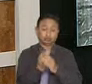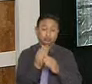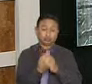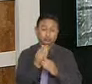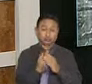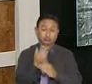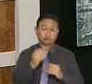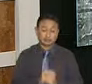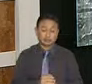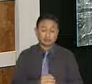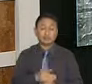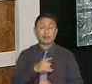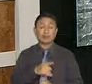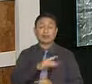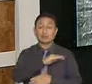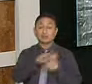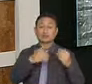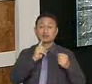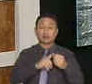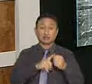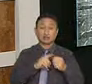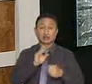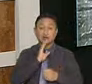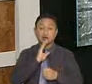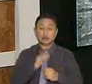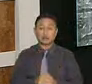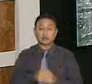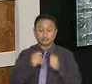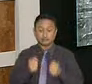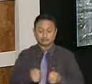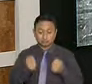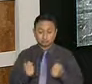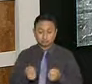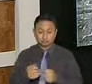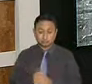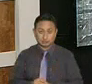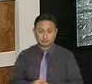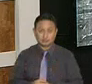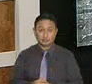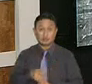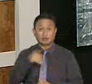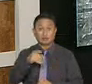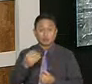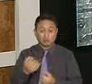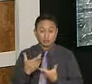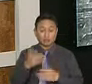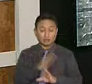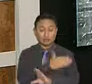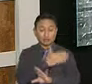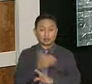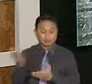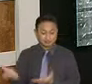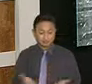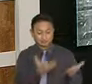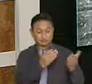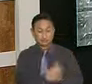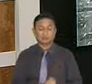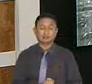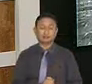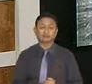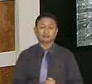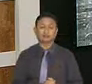de Agua abastecía a toda la ciudad con el famoso líquido vital y tú no de música así que adelante